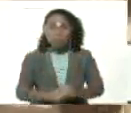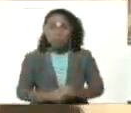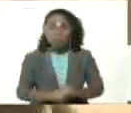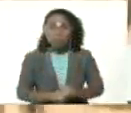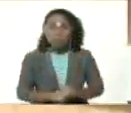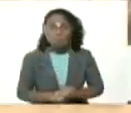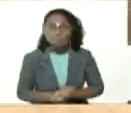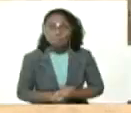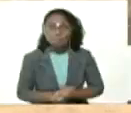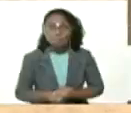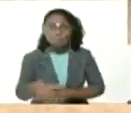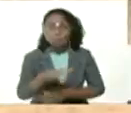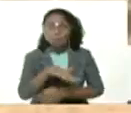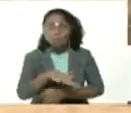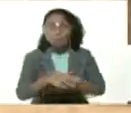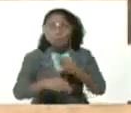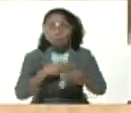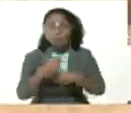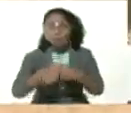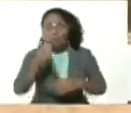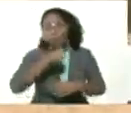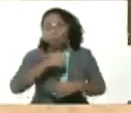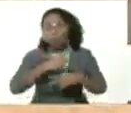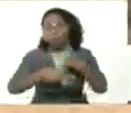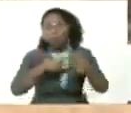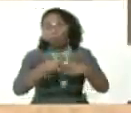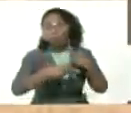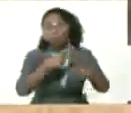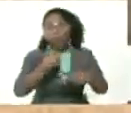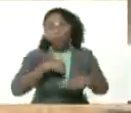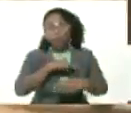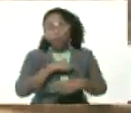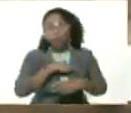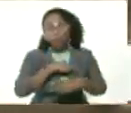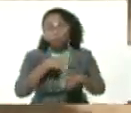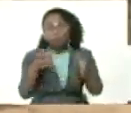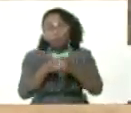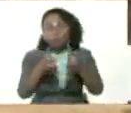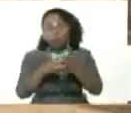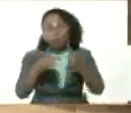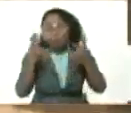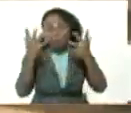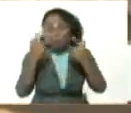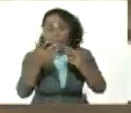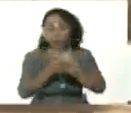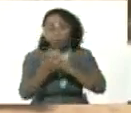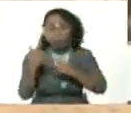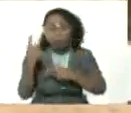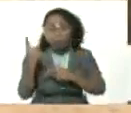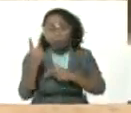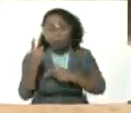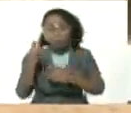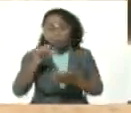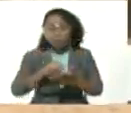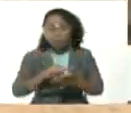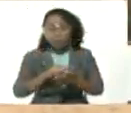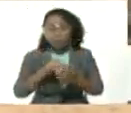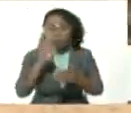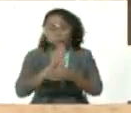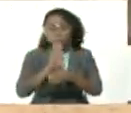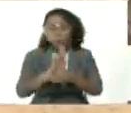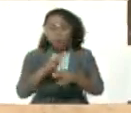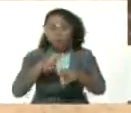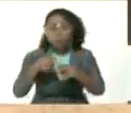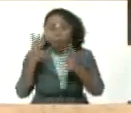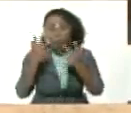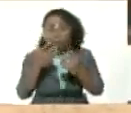es donde se sustenta el potencial productivo de nuestro rebaño. Agropecuaria La Costanera, como centro de recría, tiene en